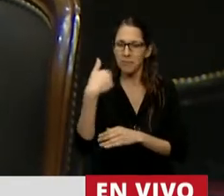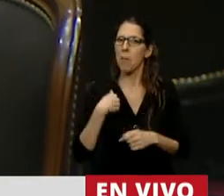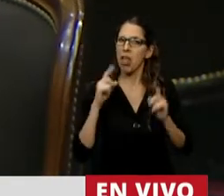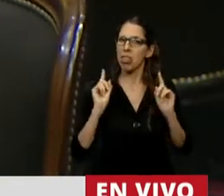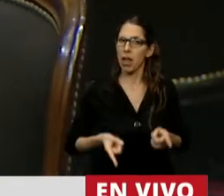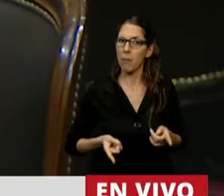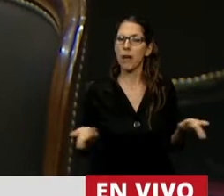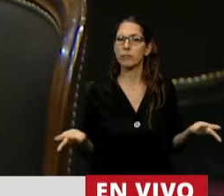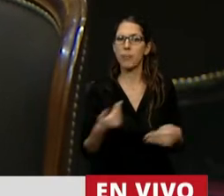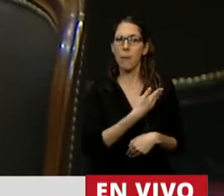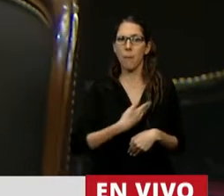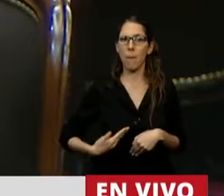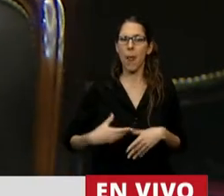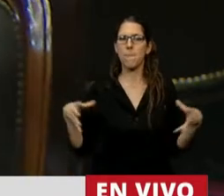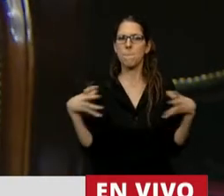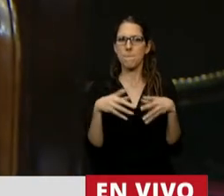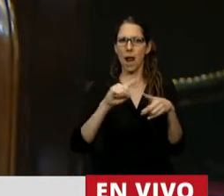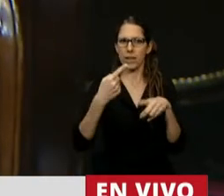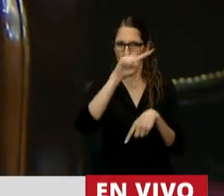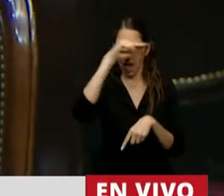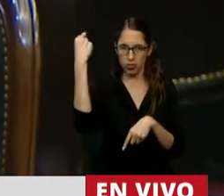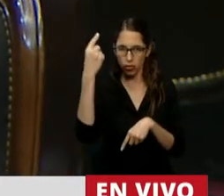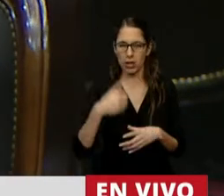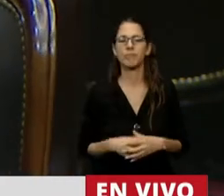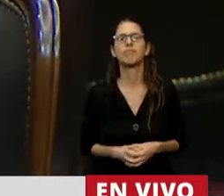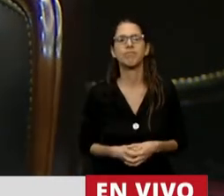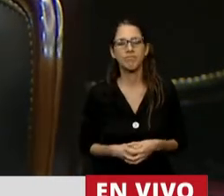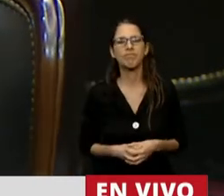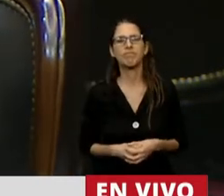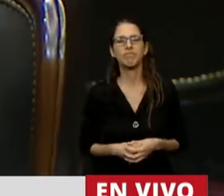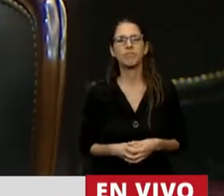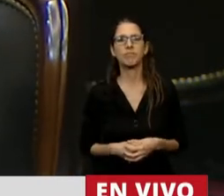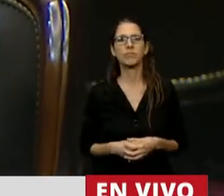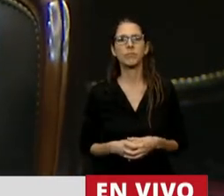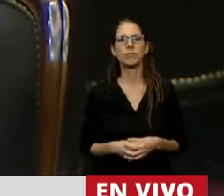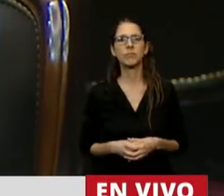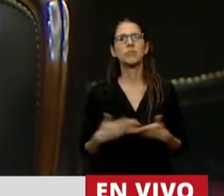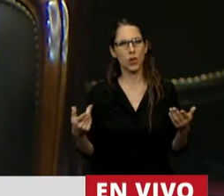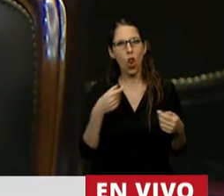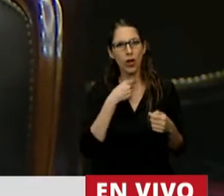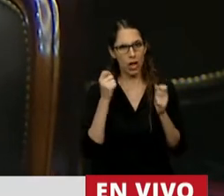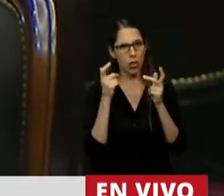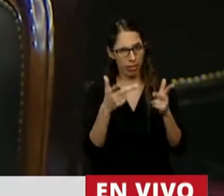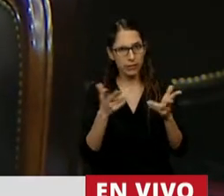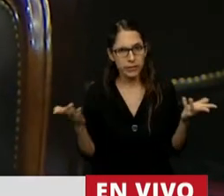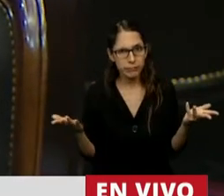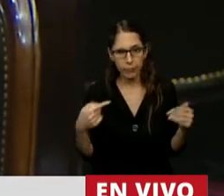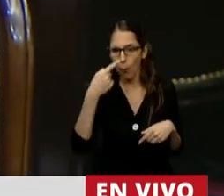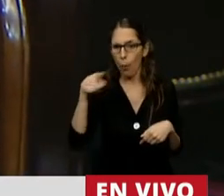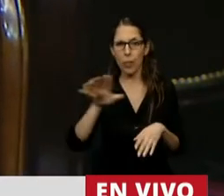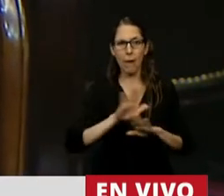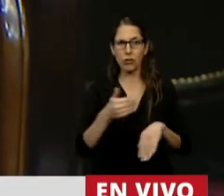presidente de un partido nacional. Y esto lo quiero remarcar